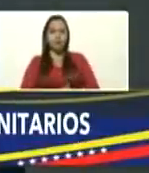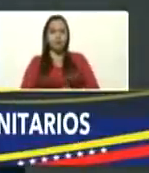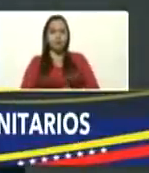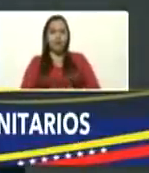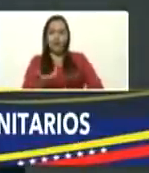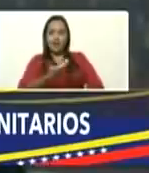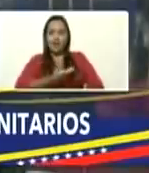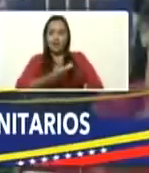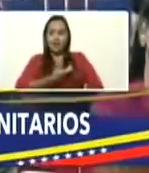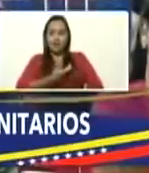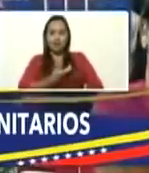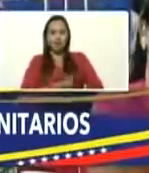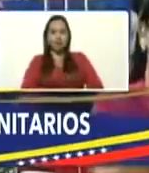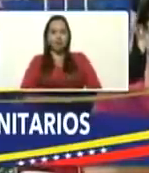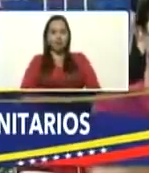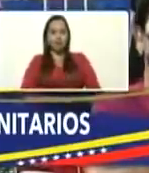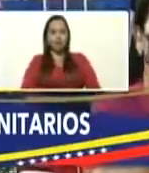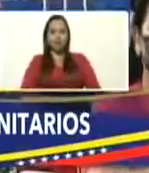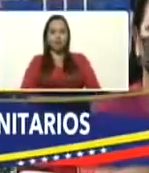alcaldesa.